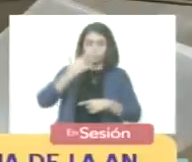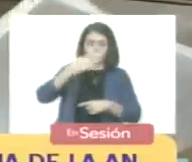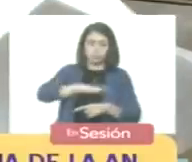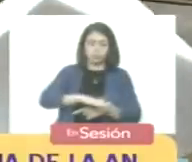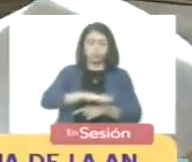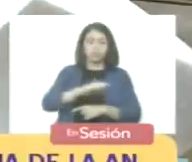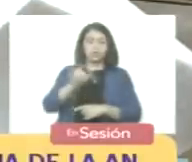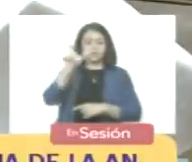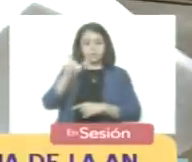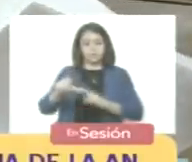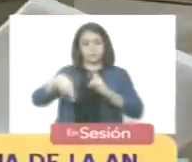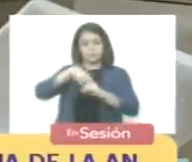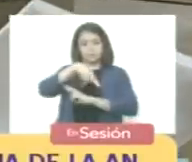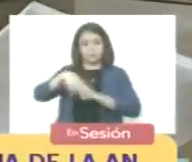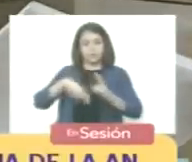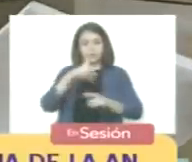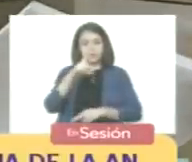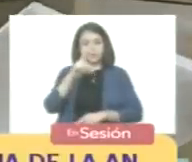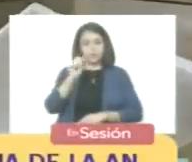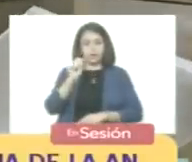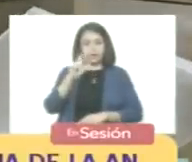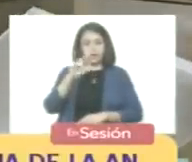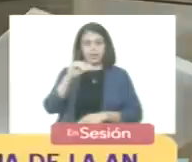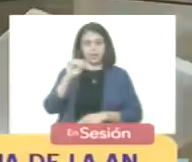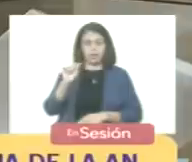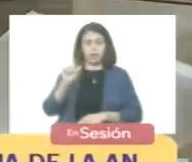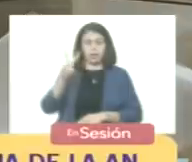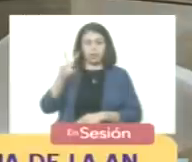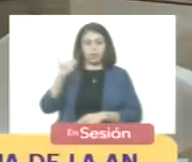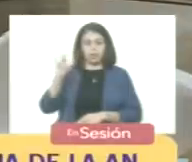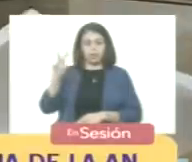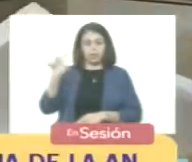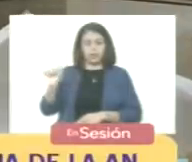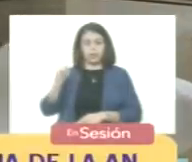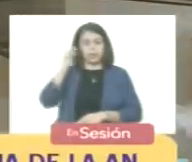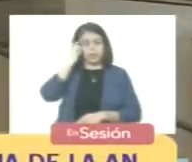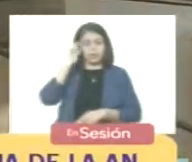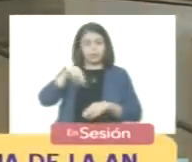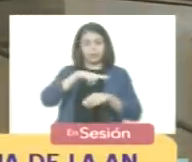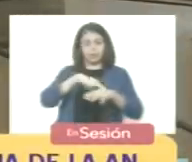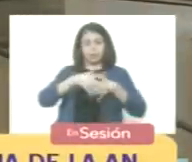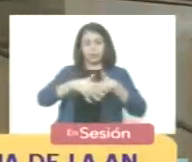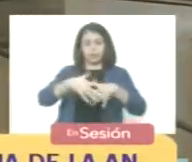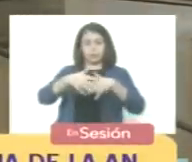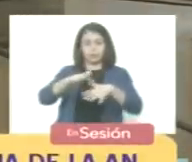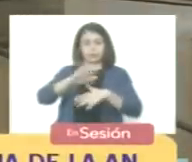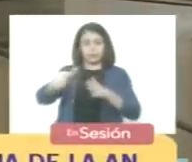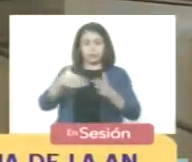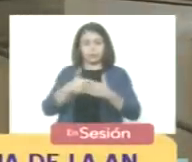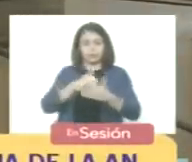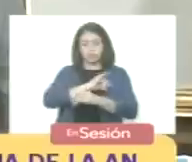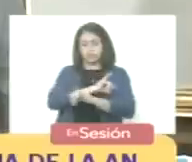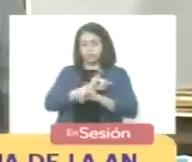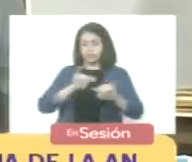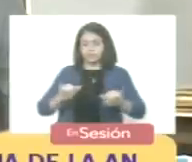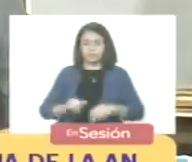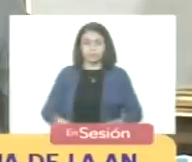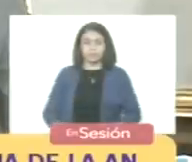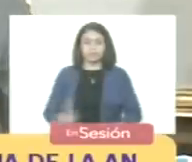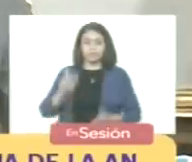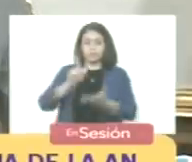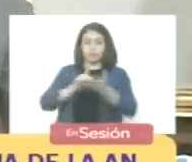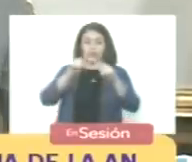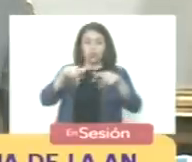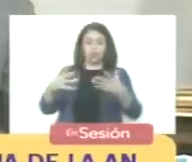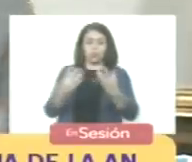camarada revolucionario Darío Vivas y Día Nacional de la Movilización Popular. Es todo, ciudadano presidente. Se encuentran hoy